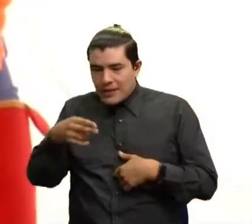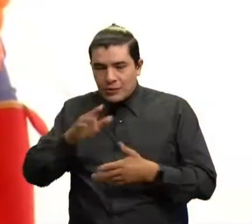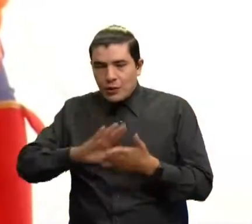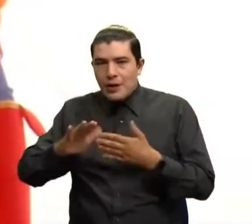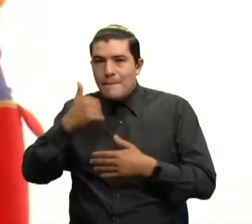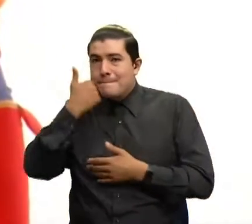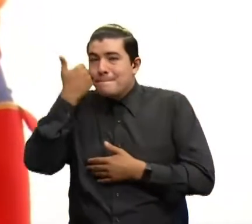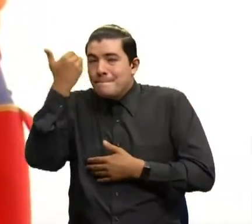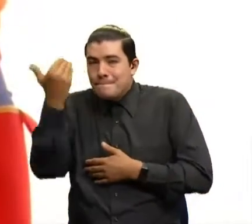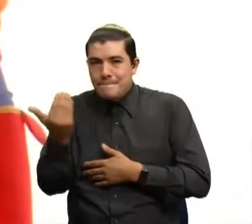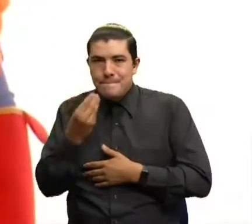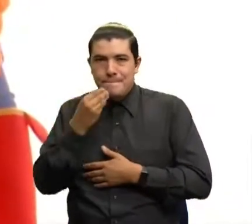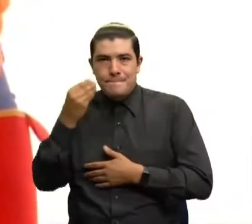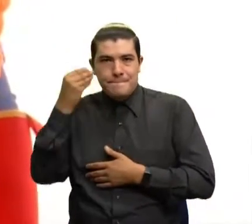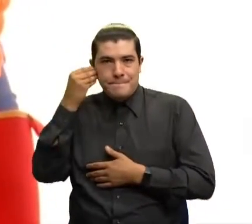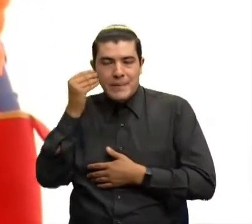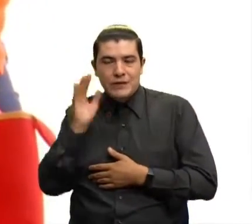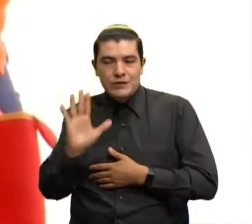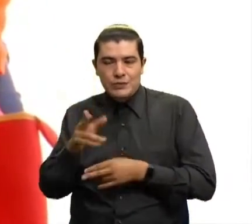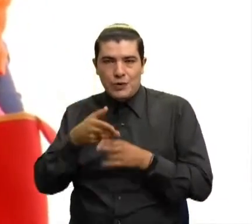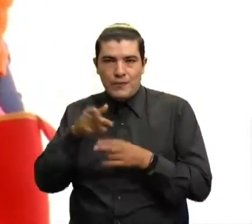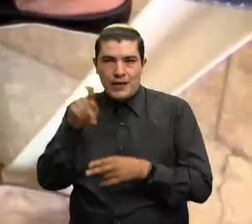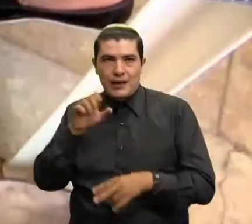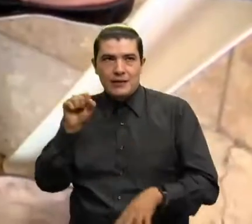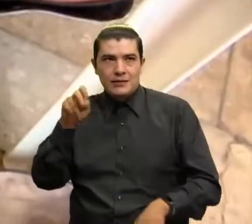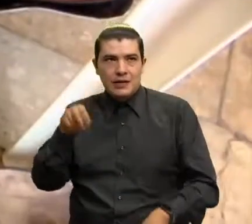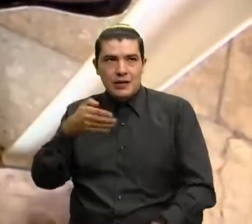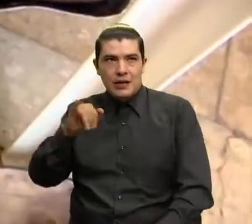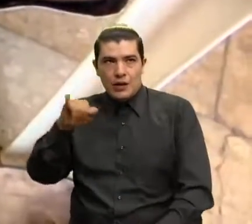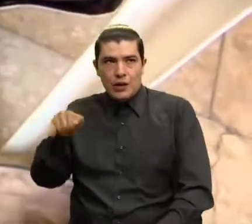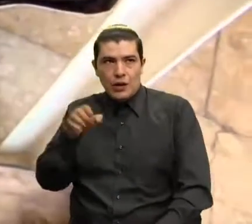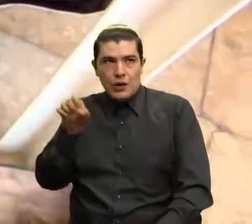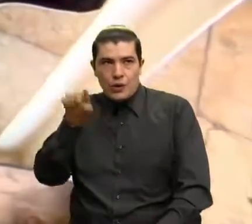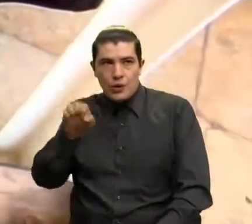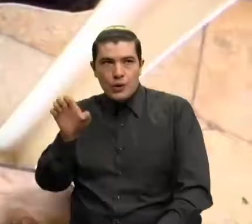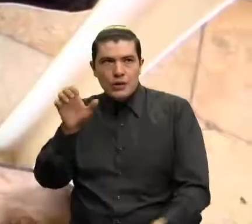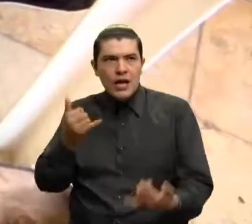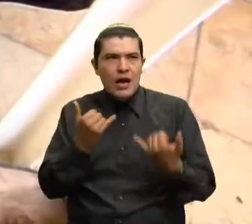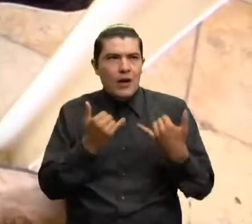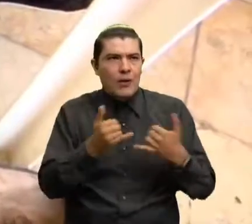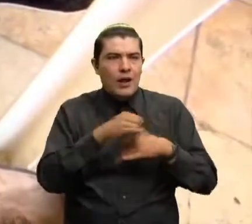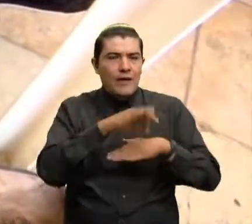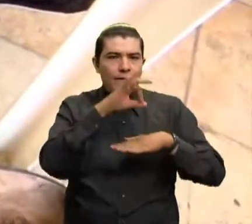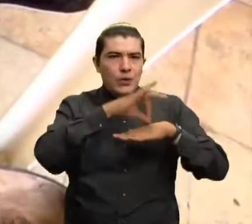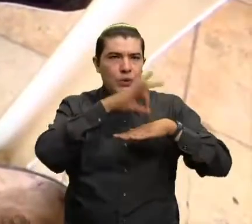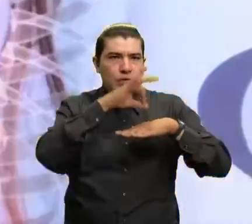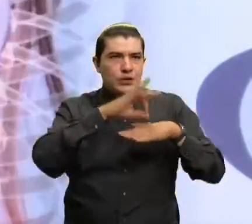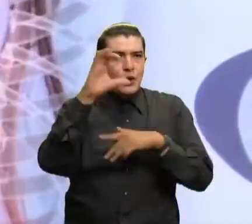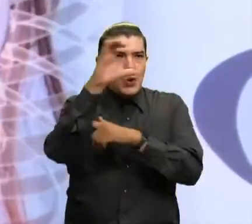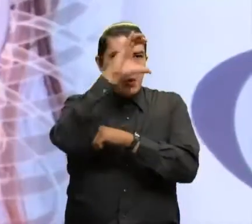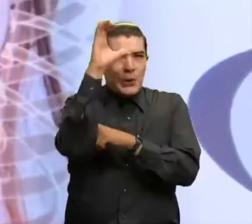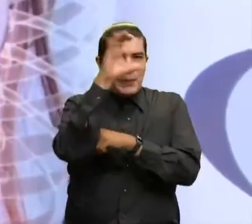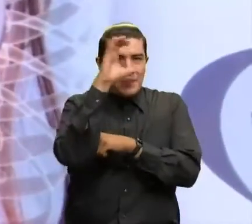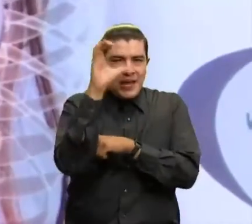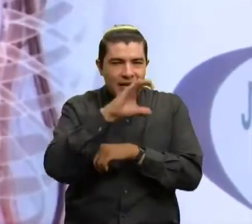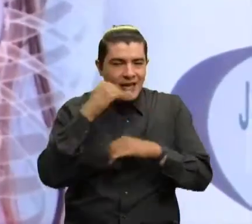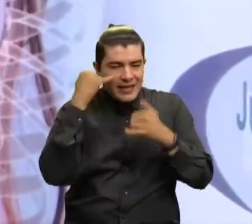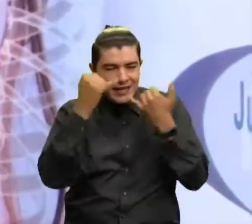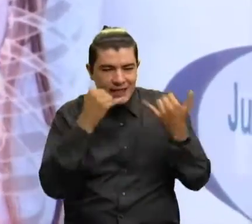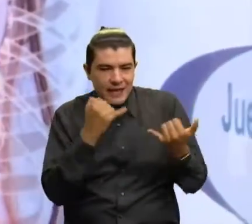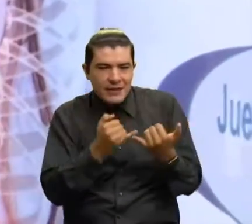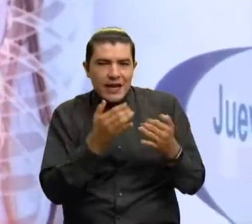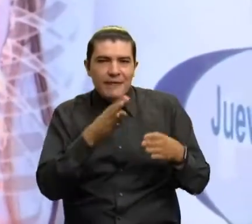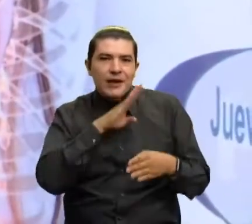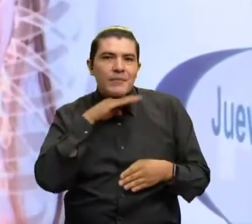promover la salud en los adultos mayores y prevenir la osteoporosis. La Fundación Colombiana Osteoporosis especializa todo lo que son enfermedades